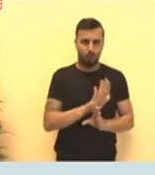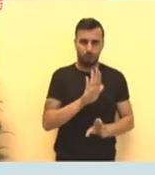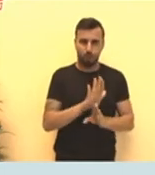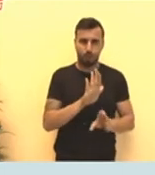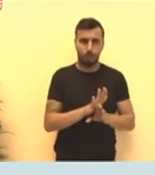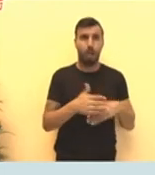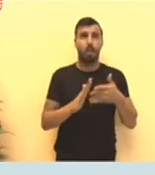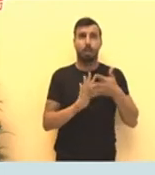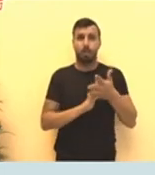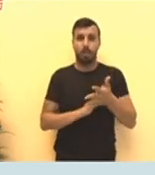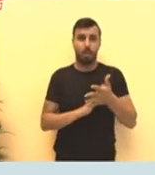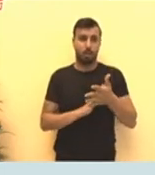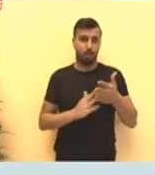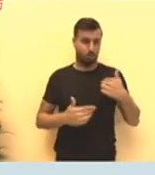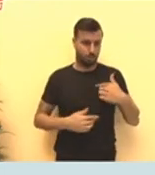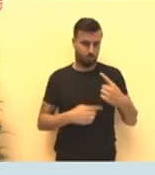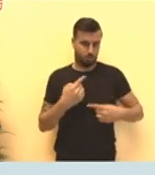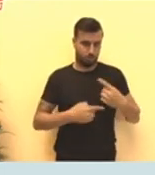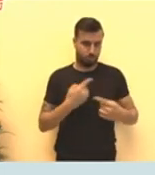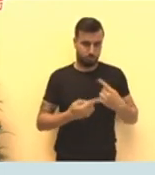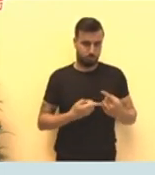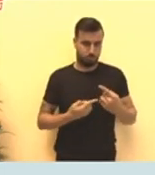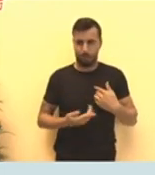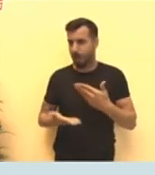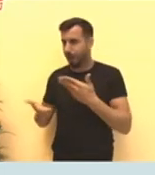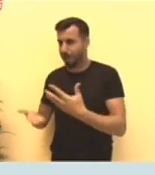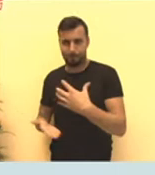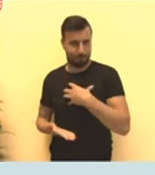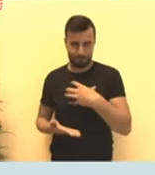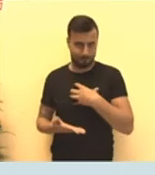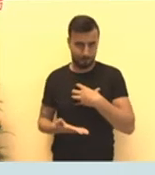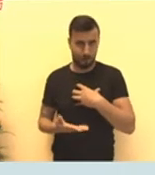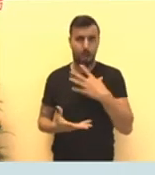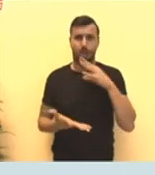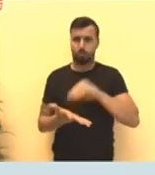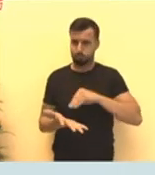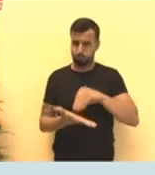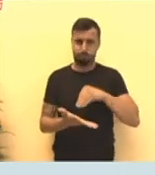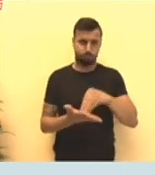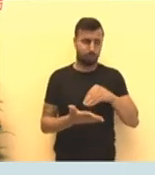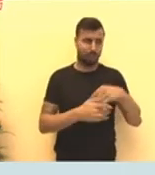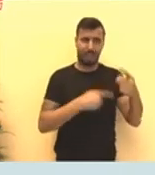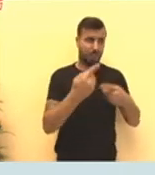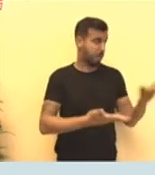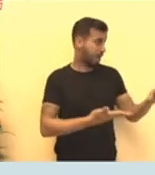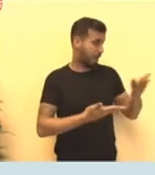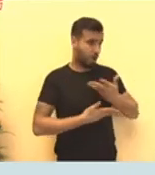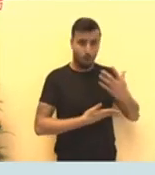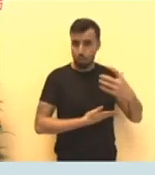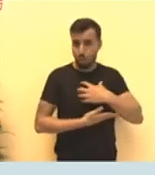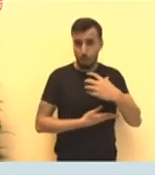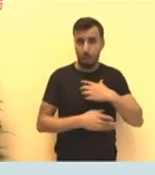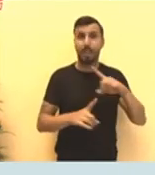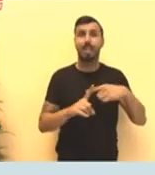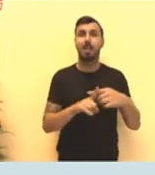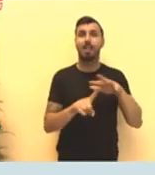para ayudar a sus familiares y en muchos casos pues no consiguen ayudarles y encima estas personas en